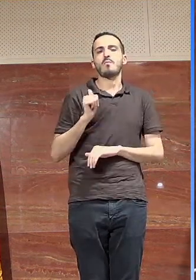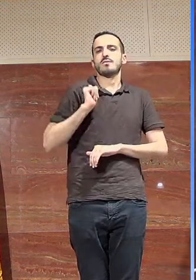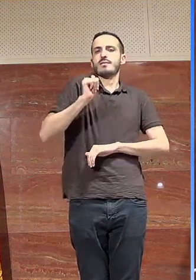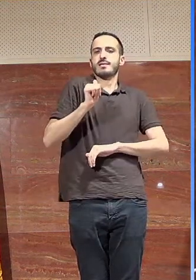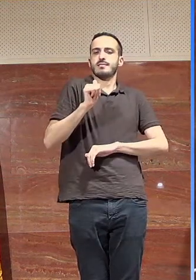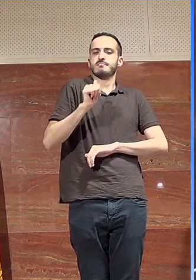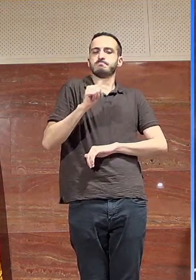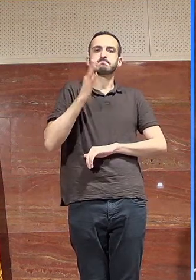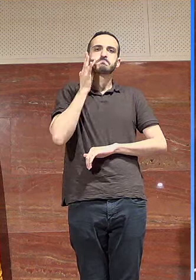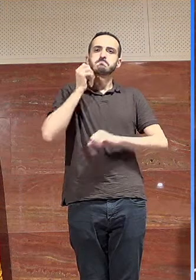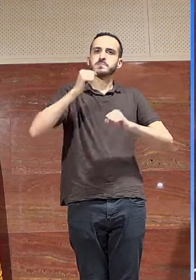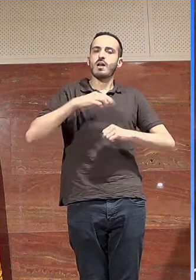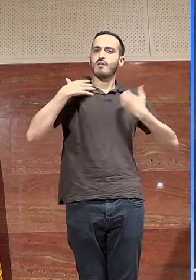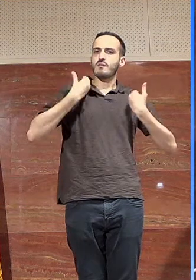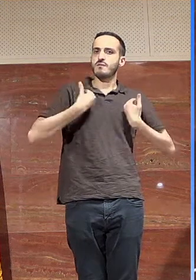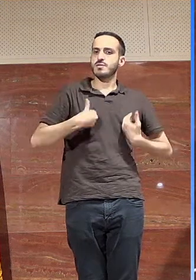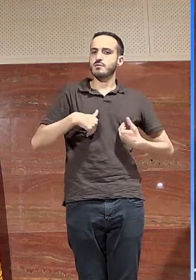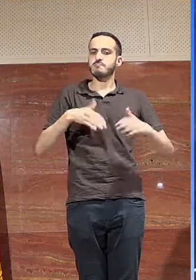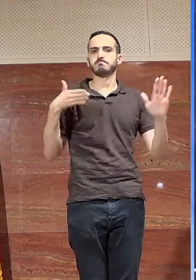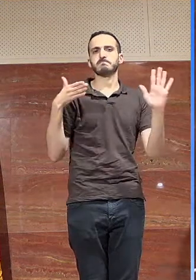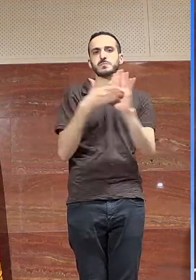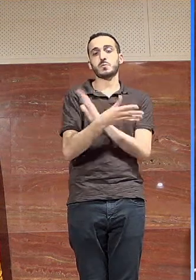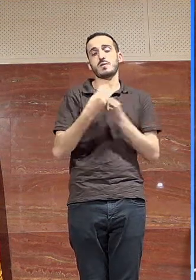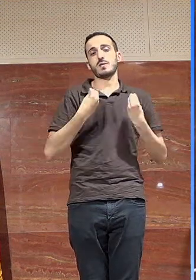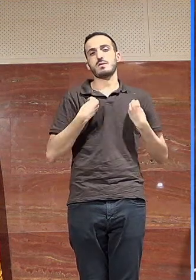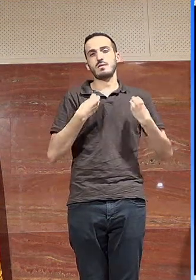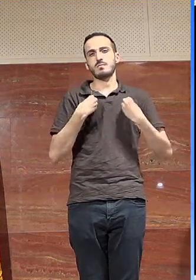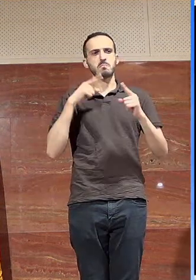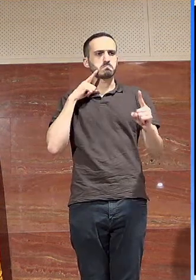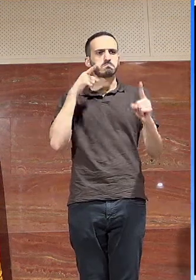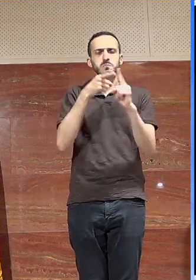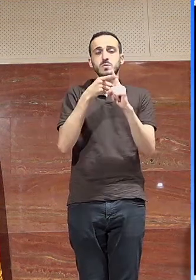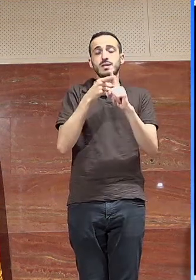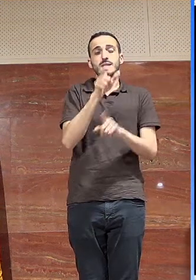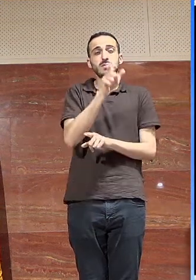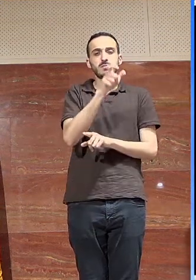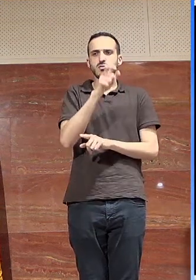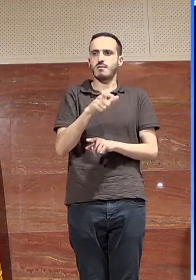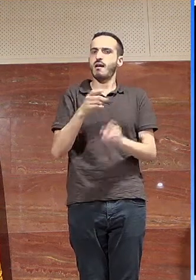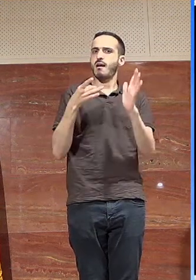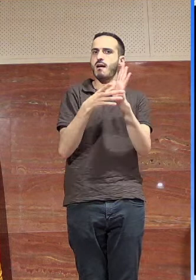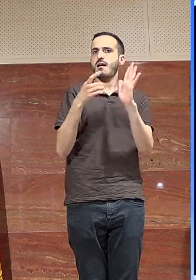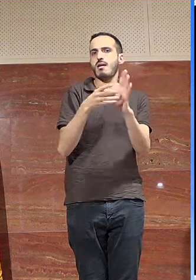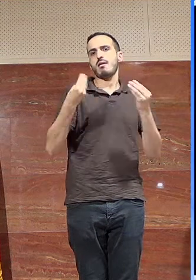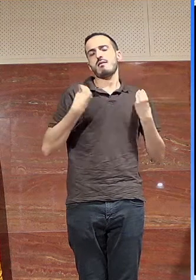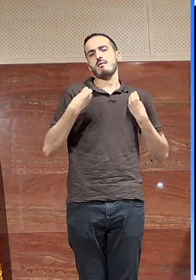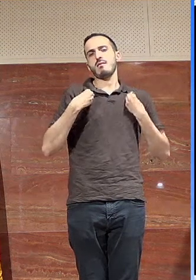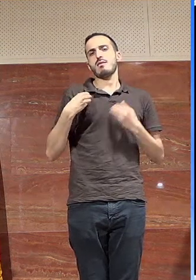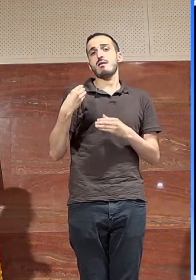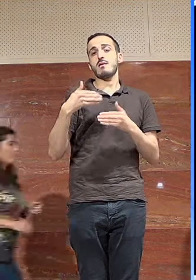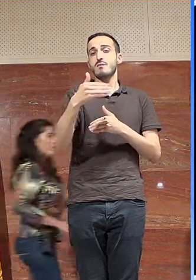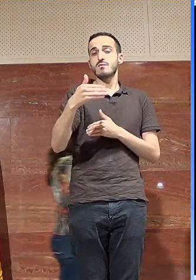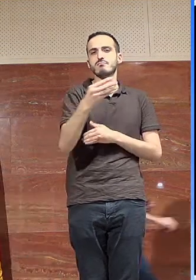físico, social y mental durante toda la vida, con el objetivo de ampliar la esperanza de vida saludable, la productividad y la calidad de vida en la